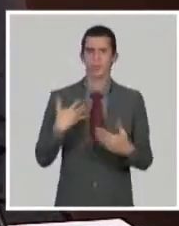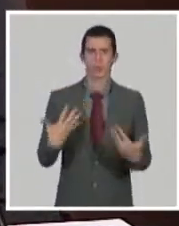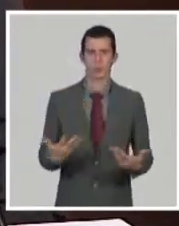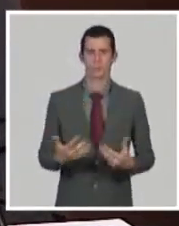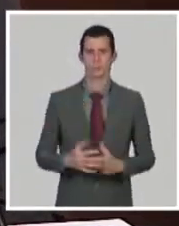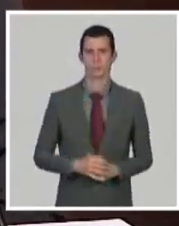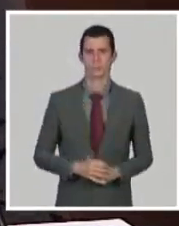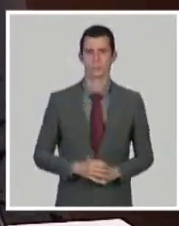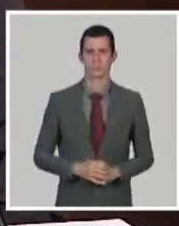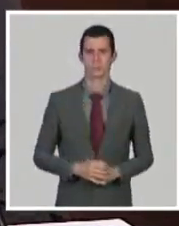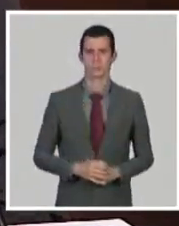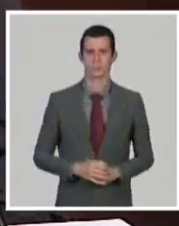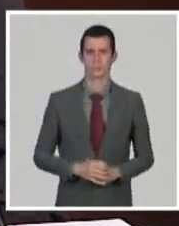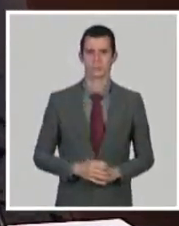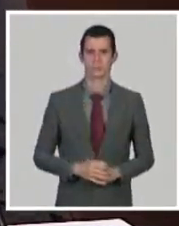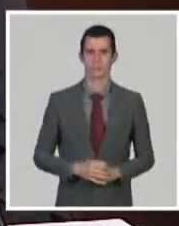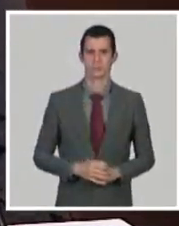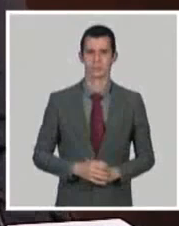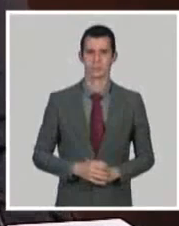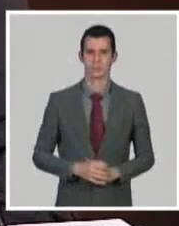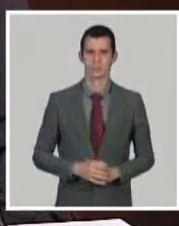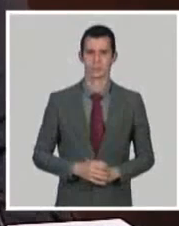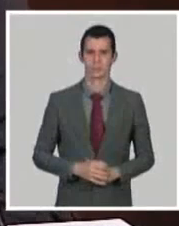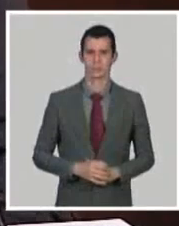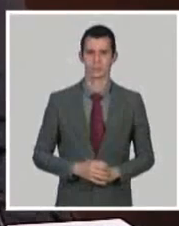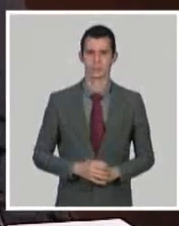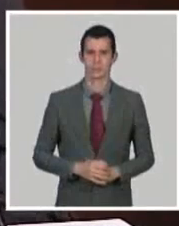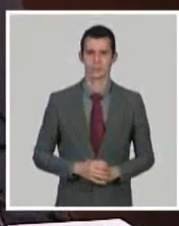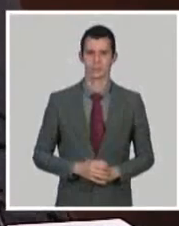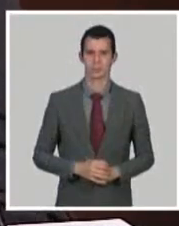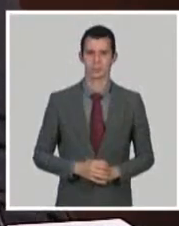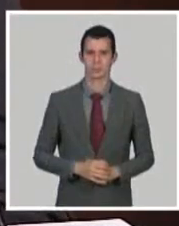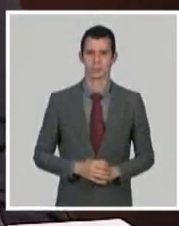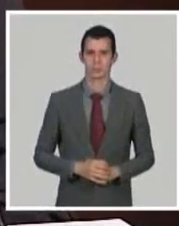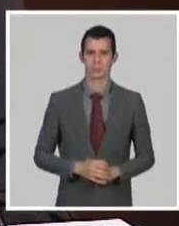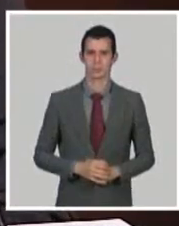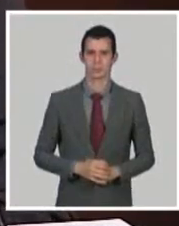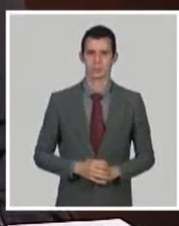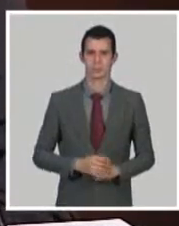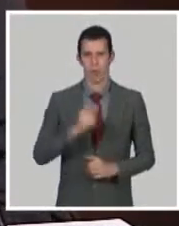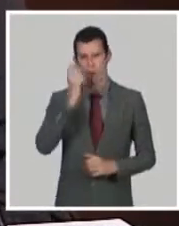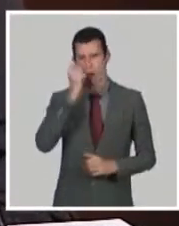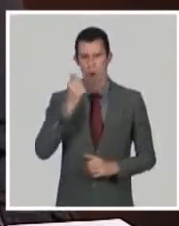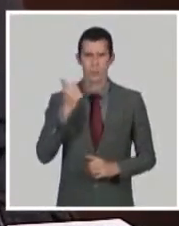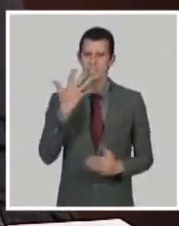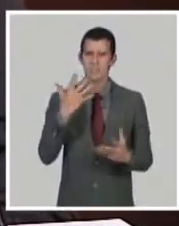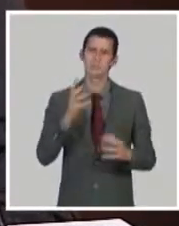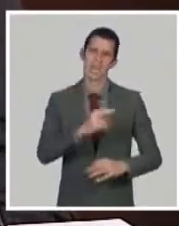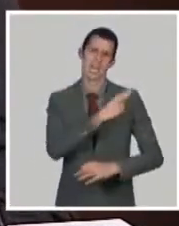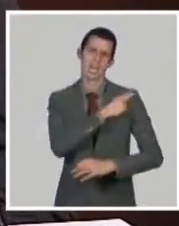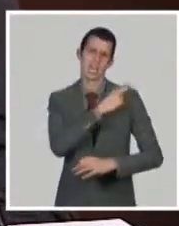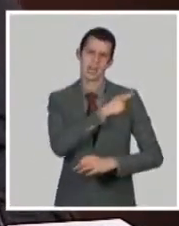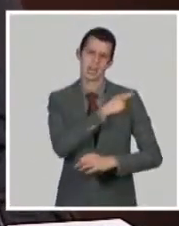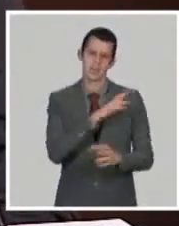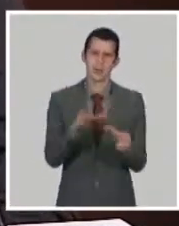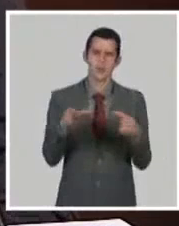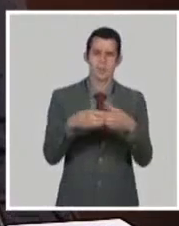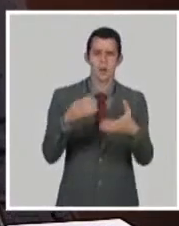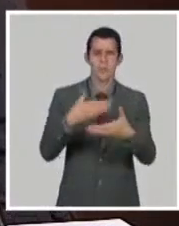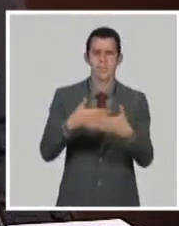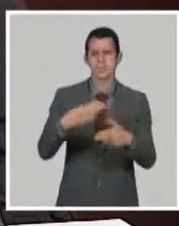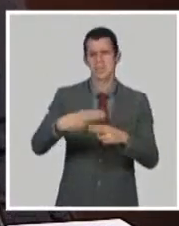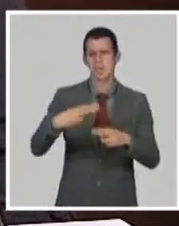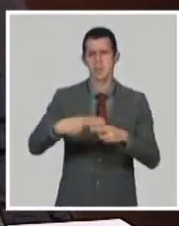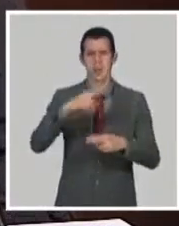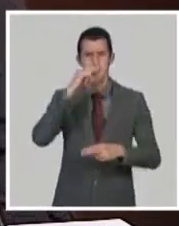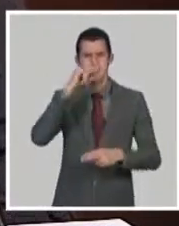la organización BioCuba Pharma. Yo creo que desde las primeras veces que participamos en esta mesa redonda siempre hemos dicho